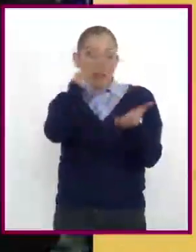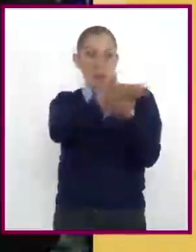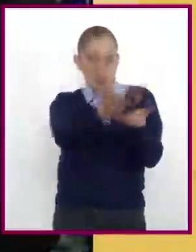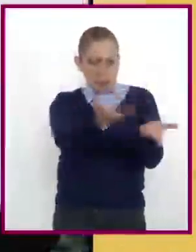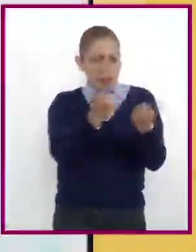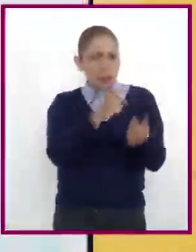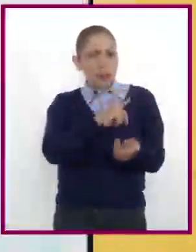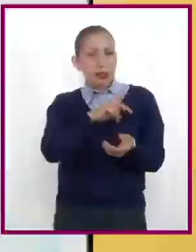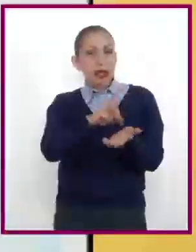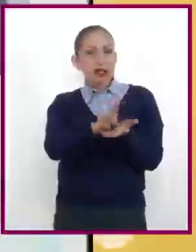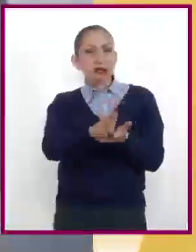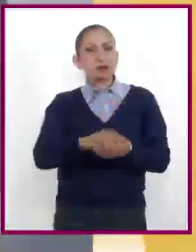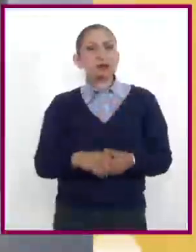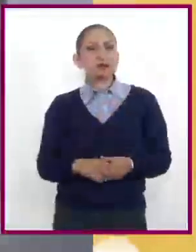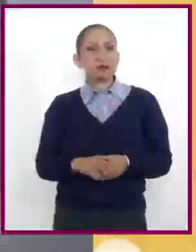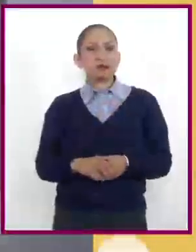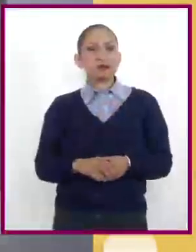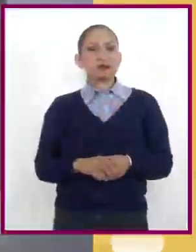esos derechos.